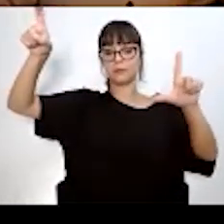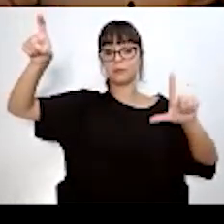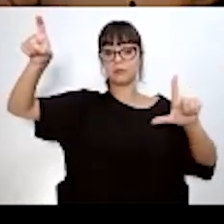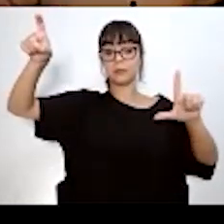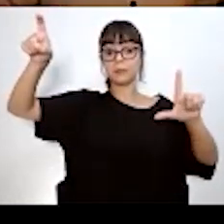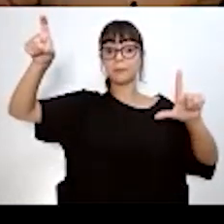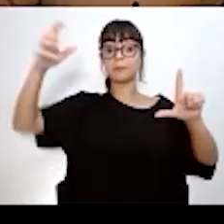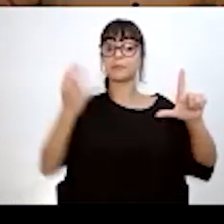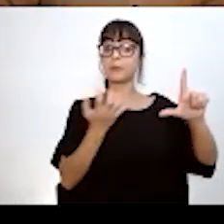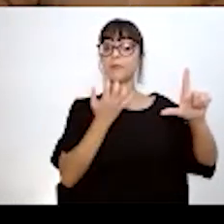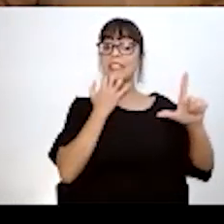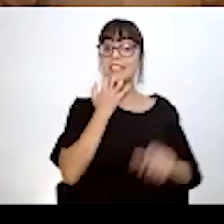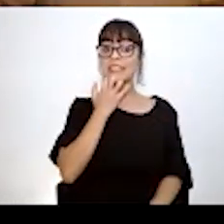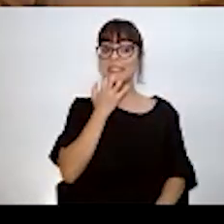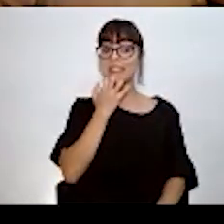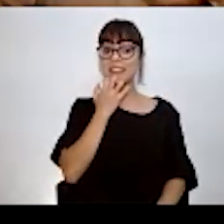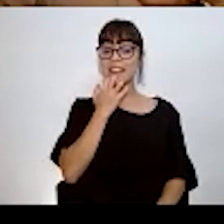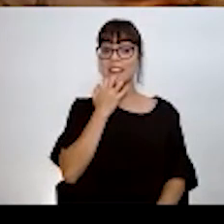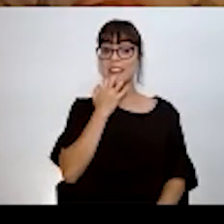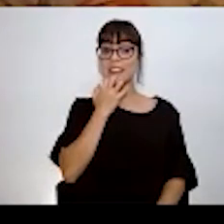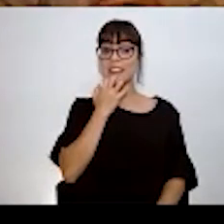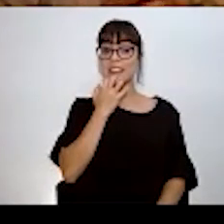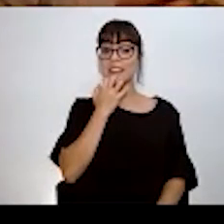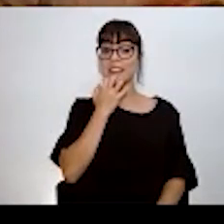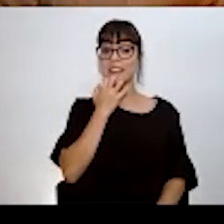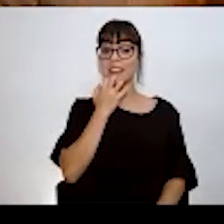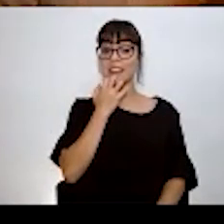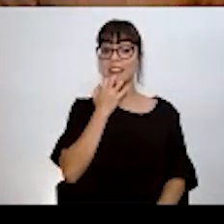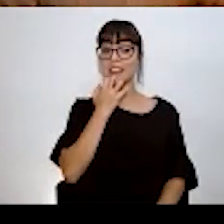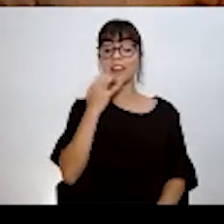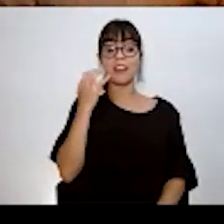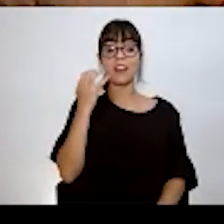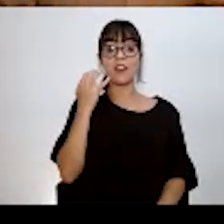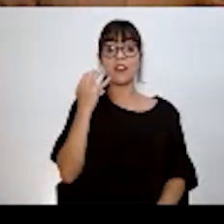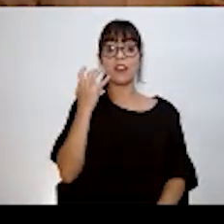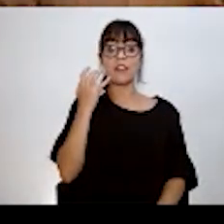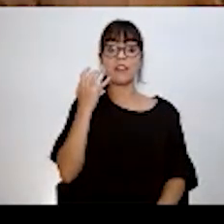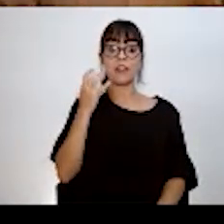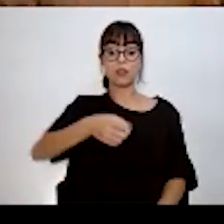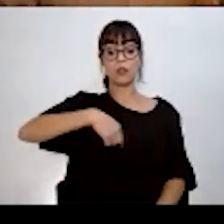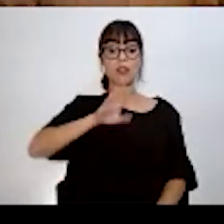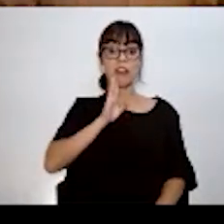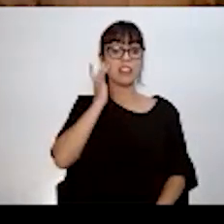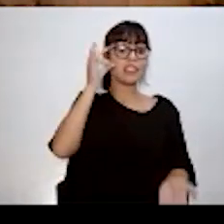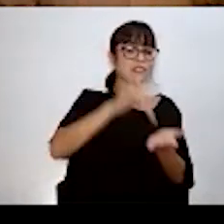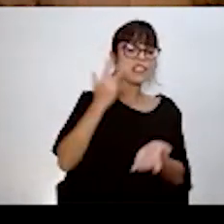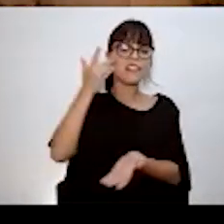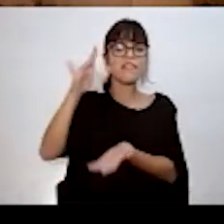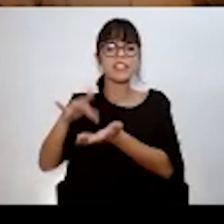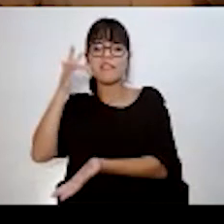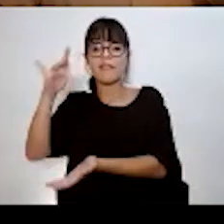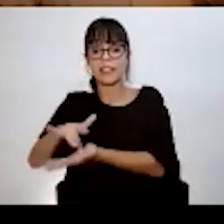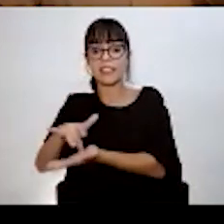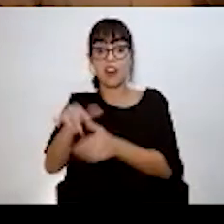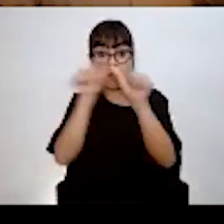situamos nuestras fechas dentro de un modelo de crecimiento exponencial, ¿qué nos encontramos? Con que el crecimiento inicial aquí queda muy bien